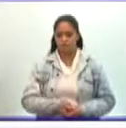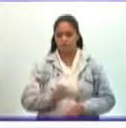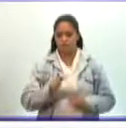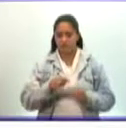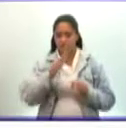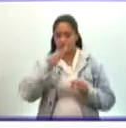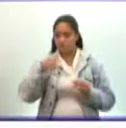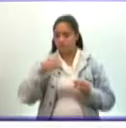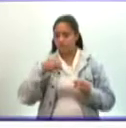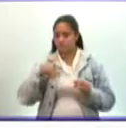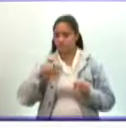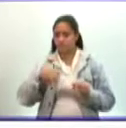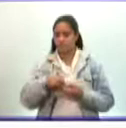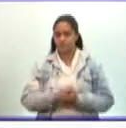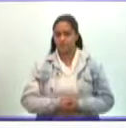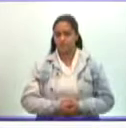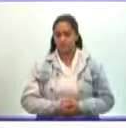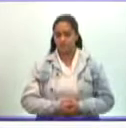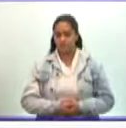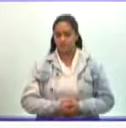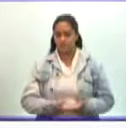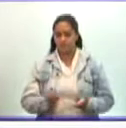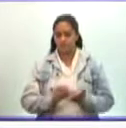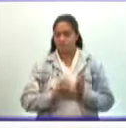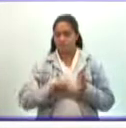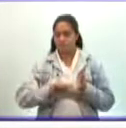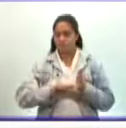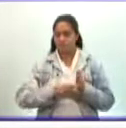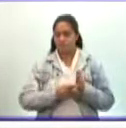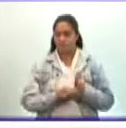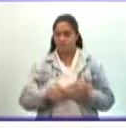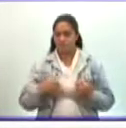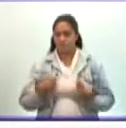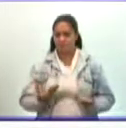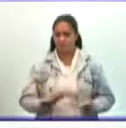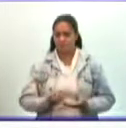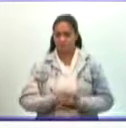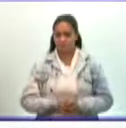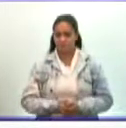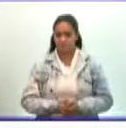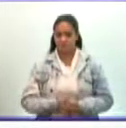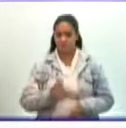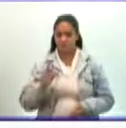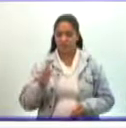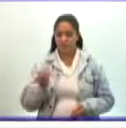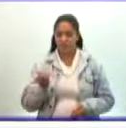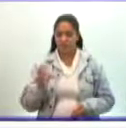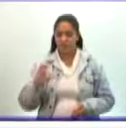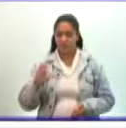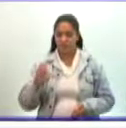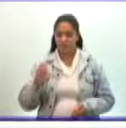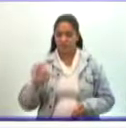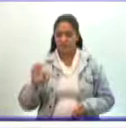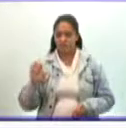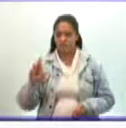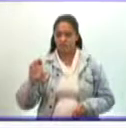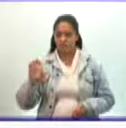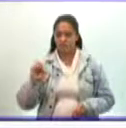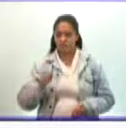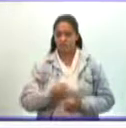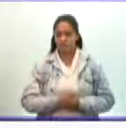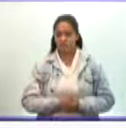simplifiqué. Efectué el producto de los factores del numerador y obtuve